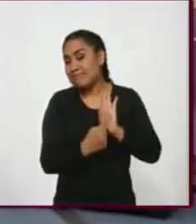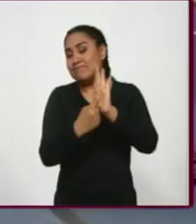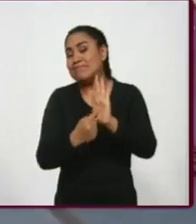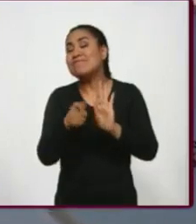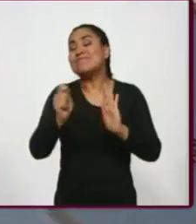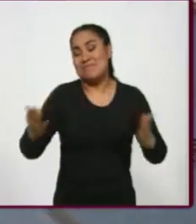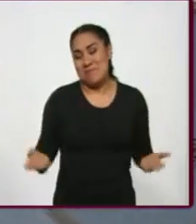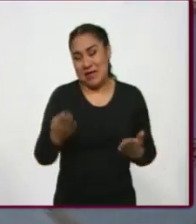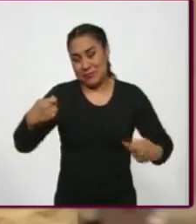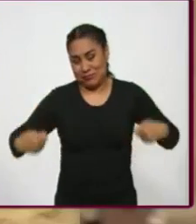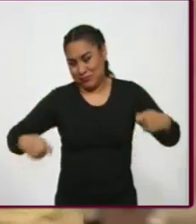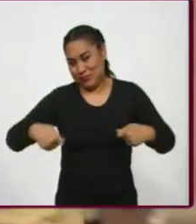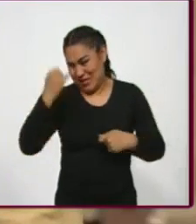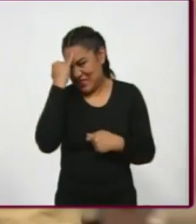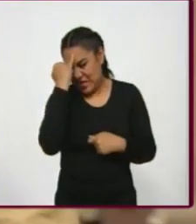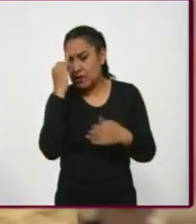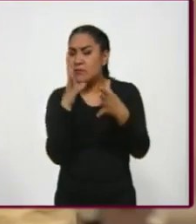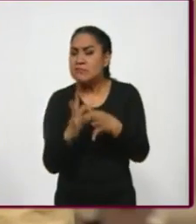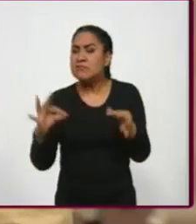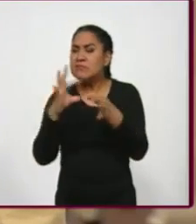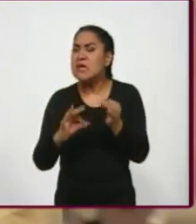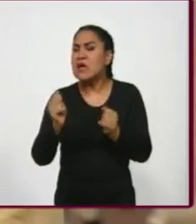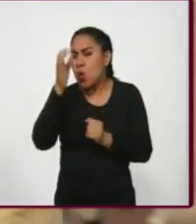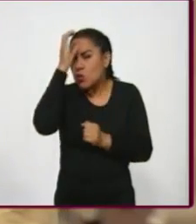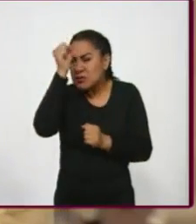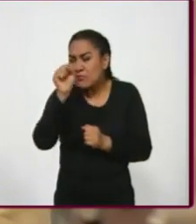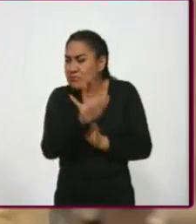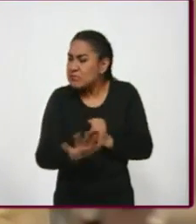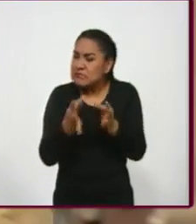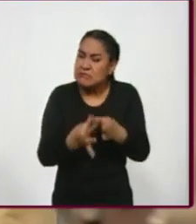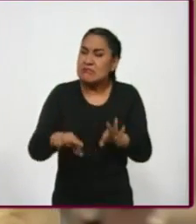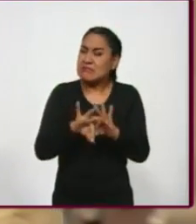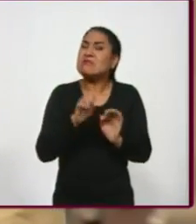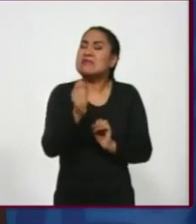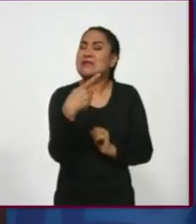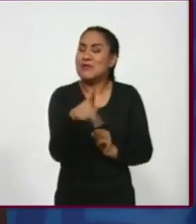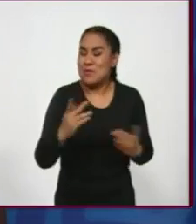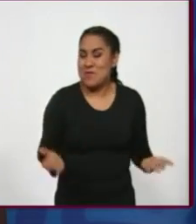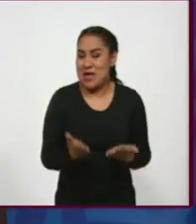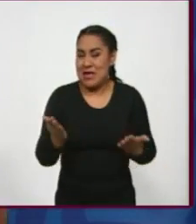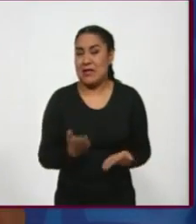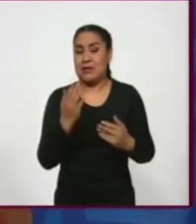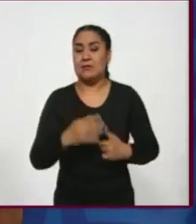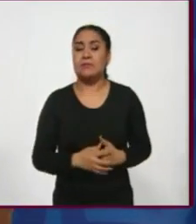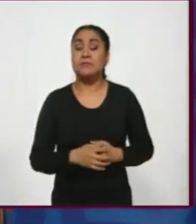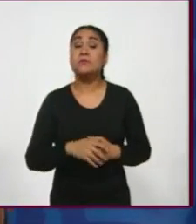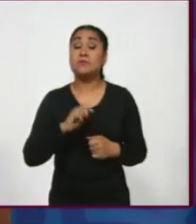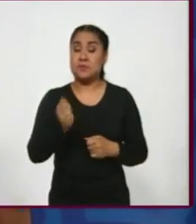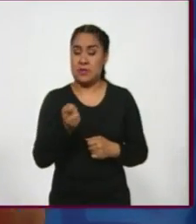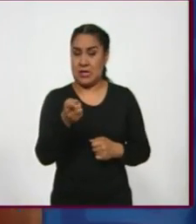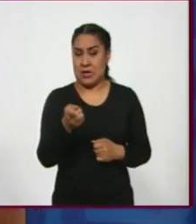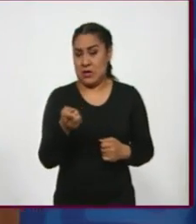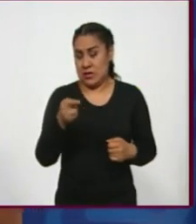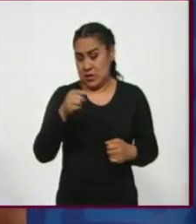dancística explica un concepto fundamental en el contenido de esta danza la danza clásica